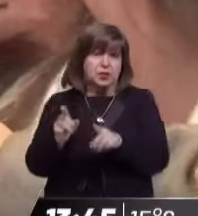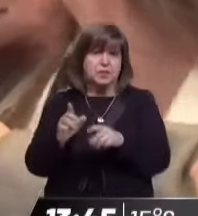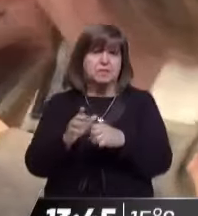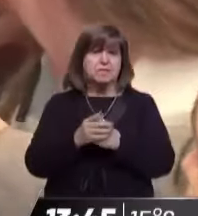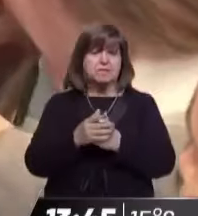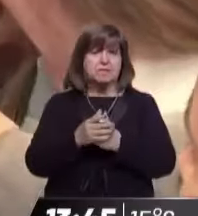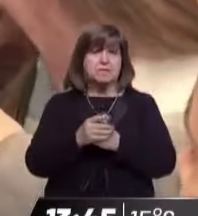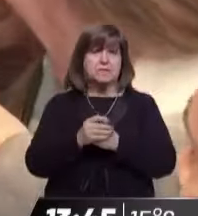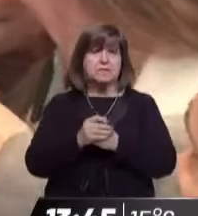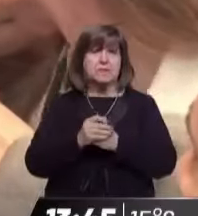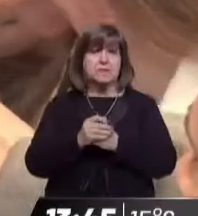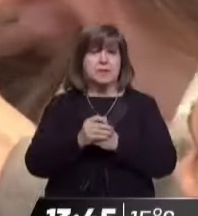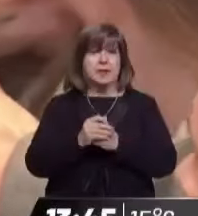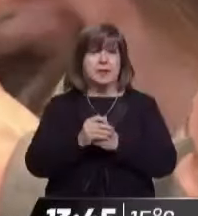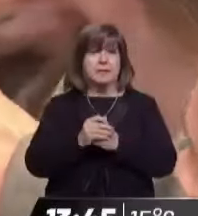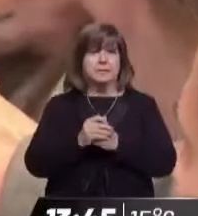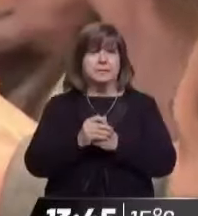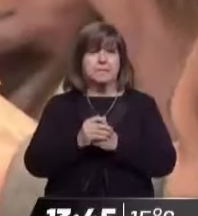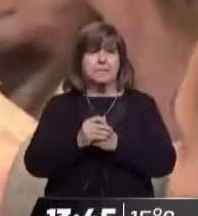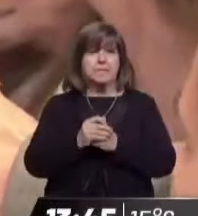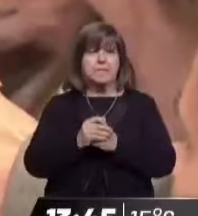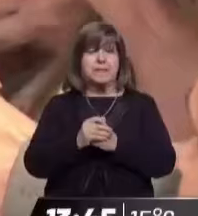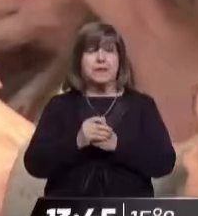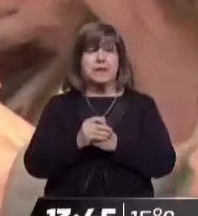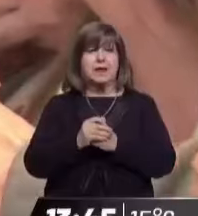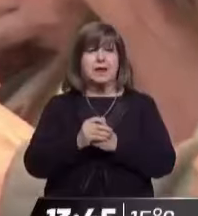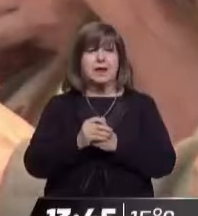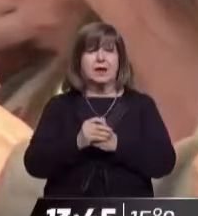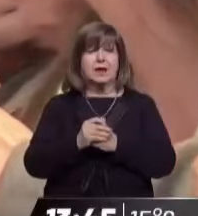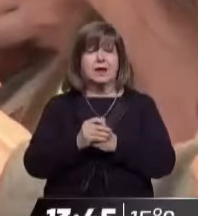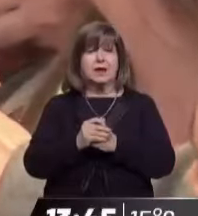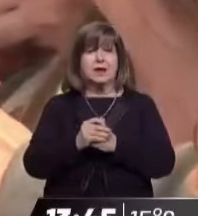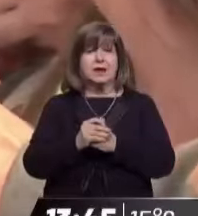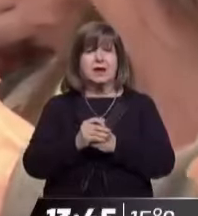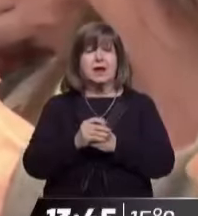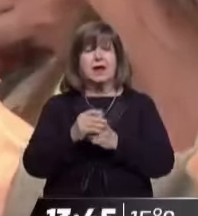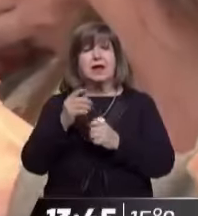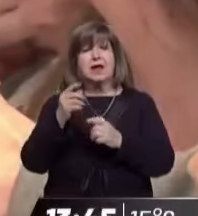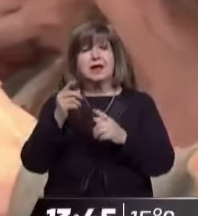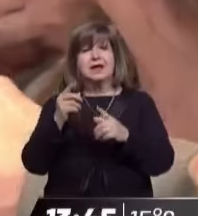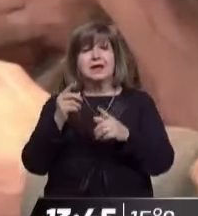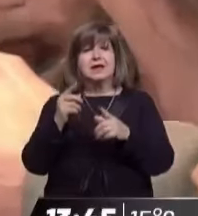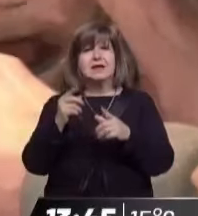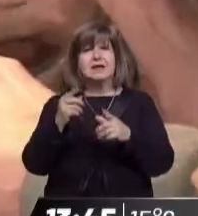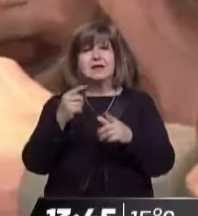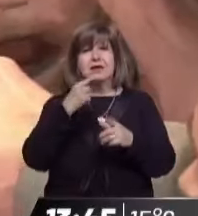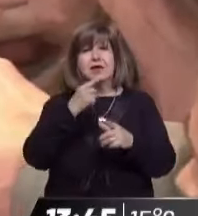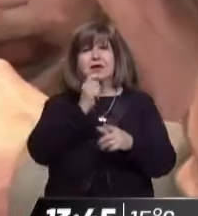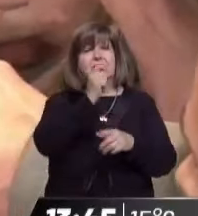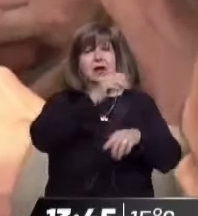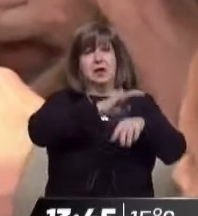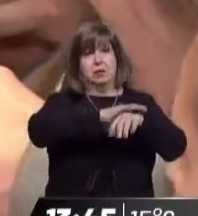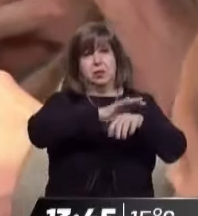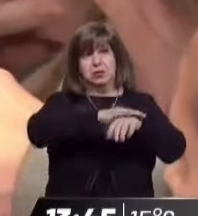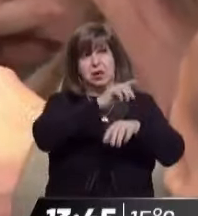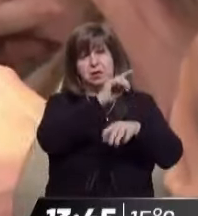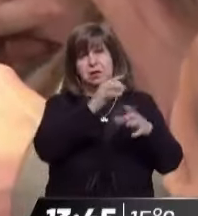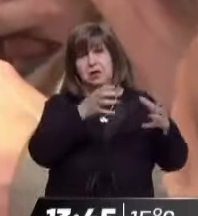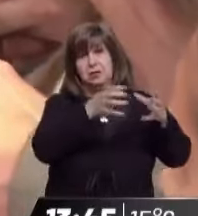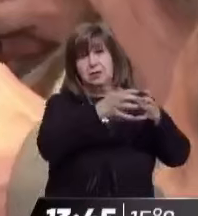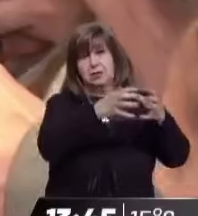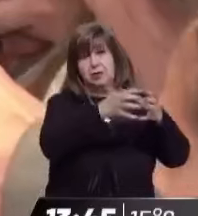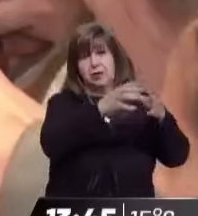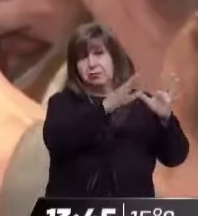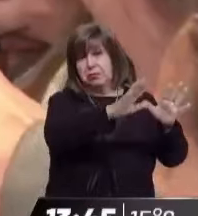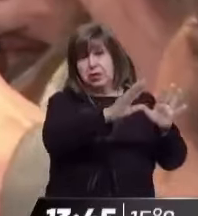Yo creo que no. ¿No es reivindicarlos? Bueno, eso es un tema que se tienen que hacer cargo los que lo hicieron. Los que lo hicieron